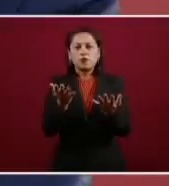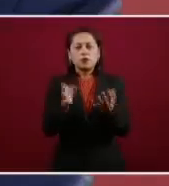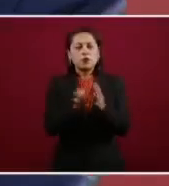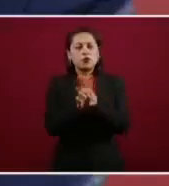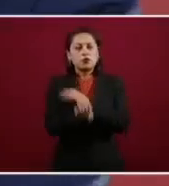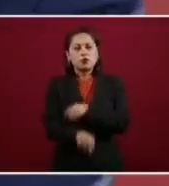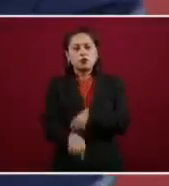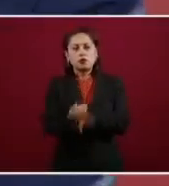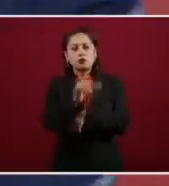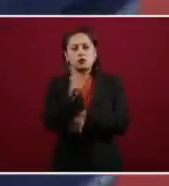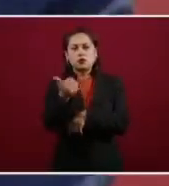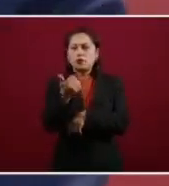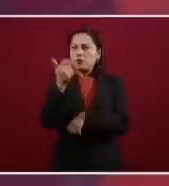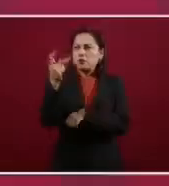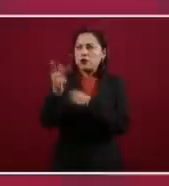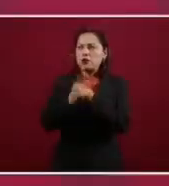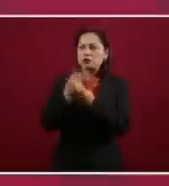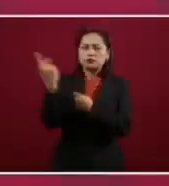ninguna